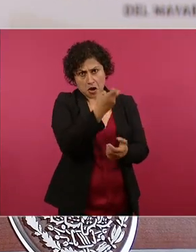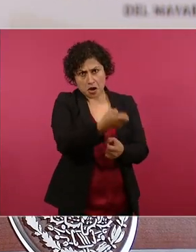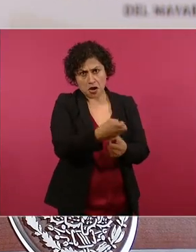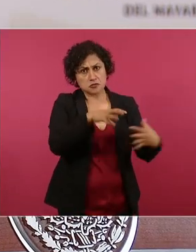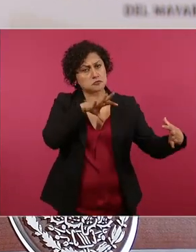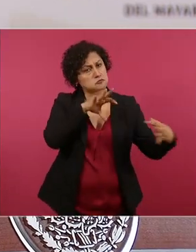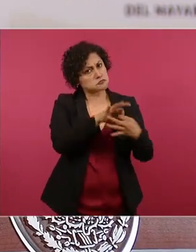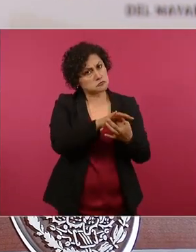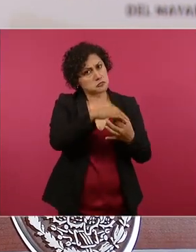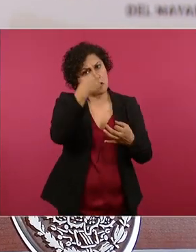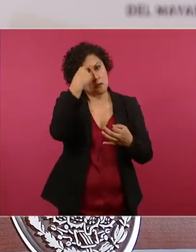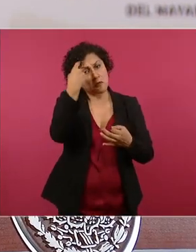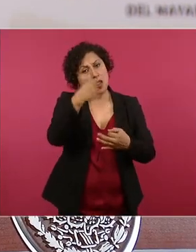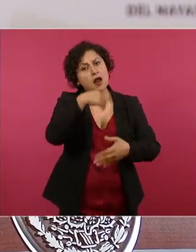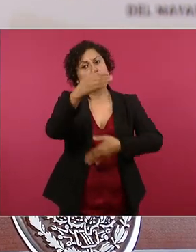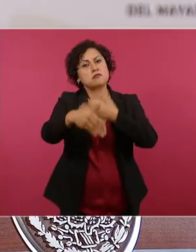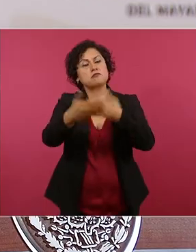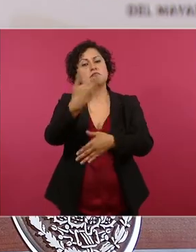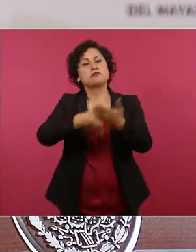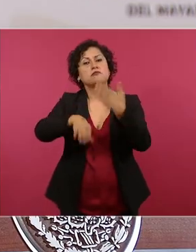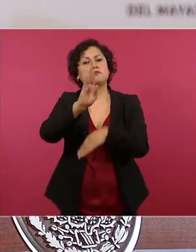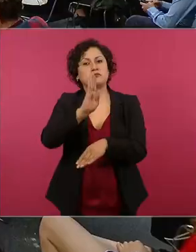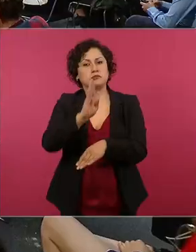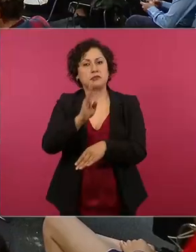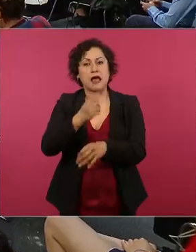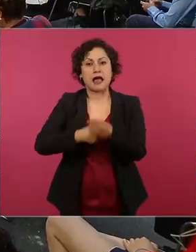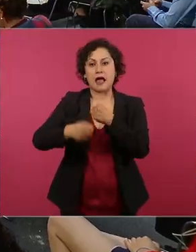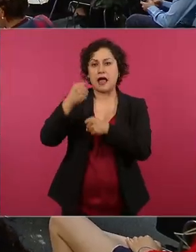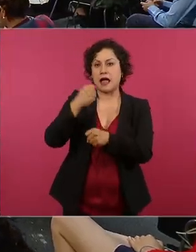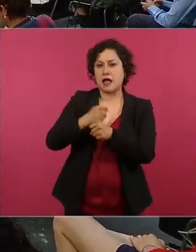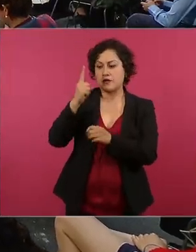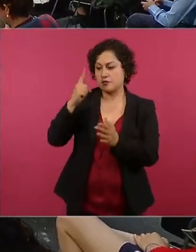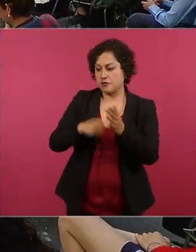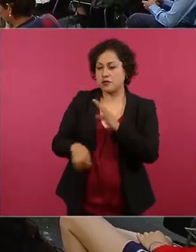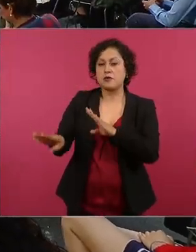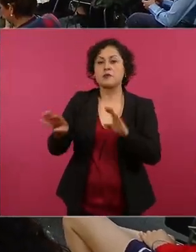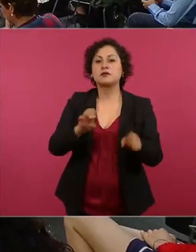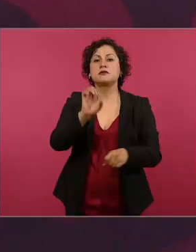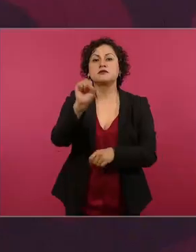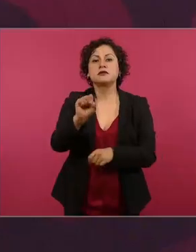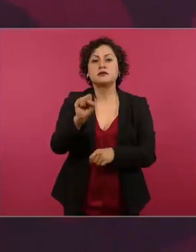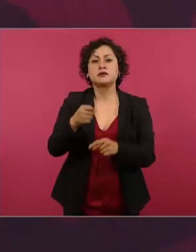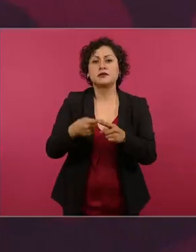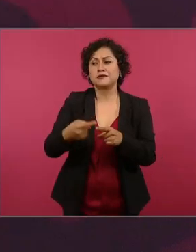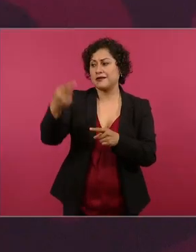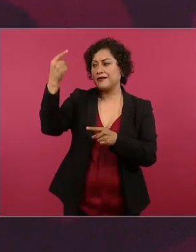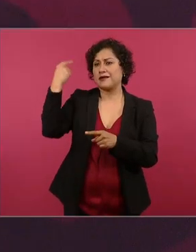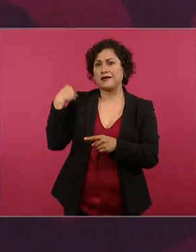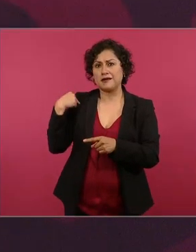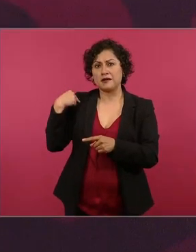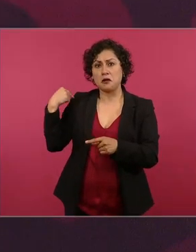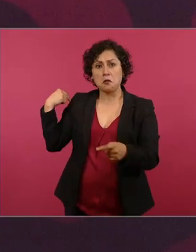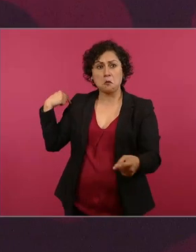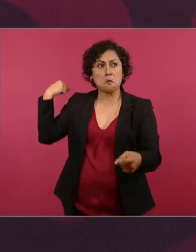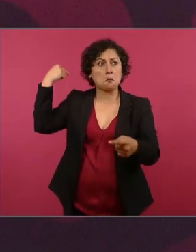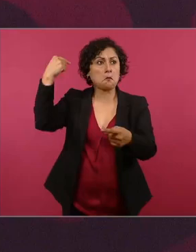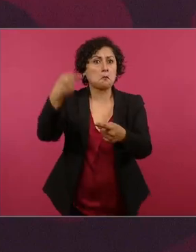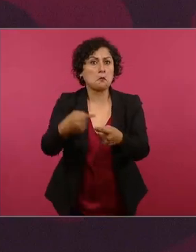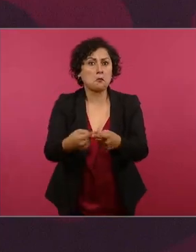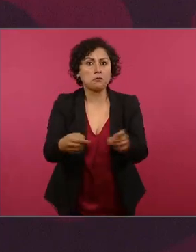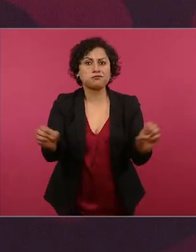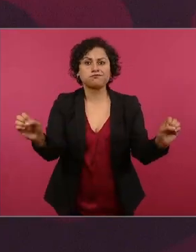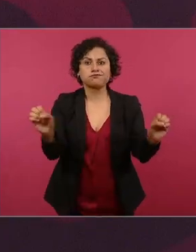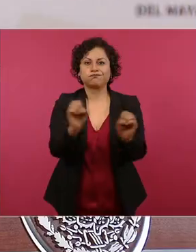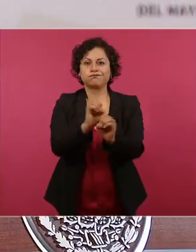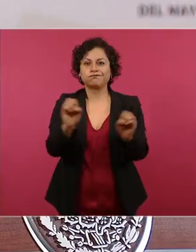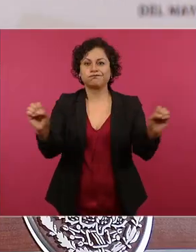De los años 60, 10 años, desde entonces no ha habido